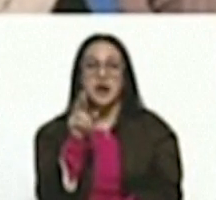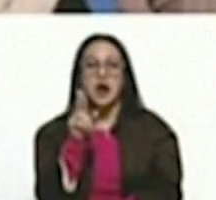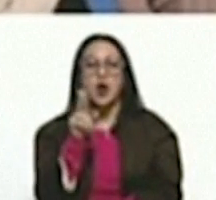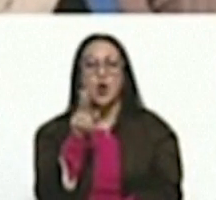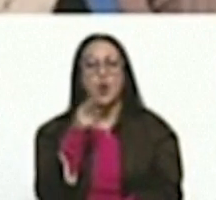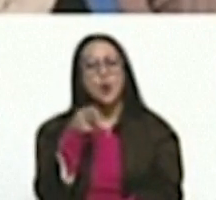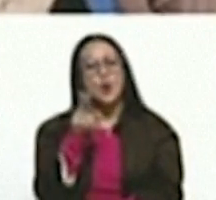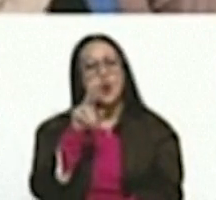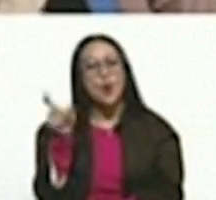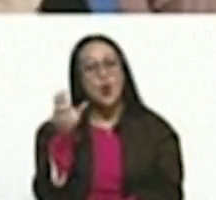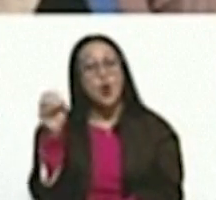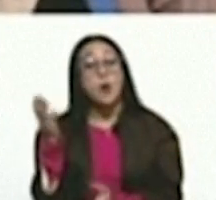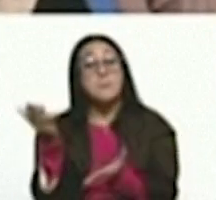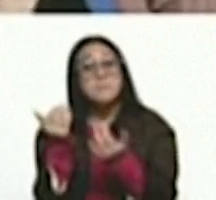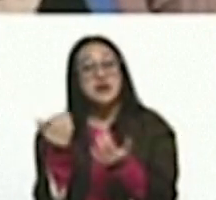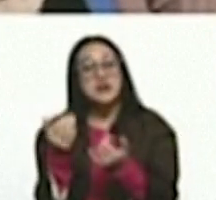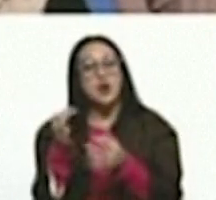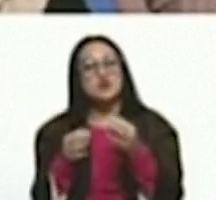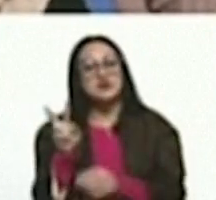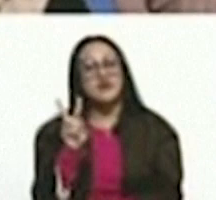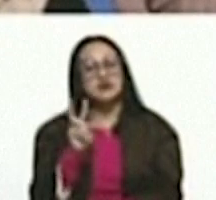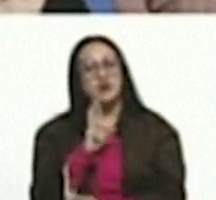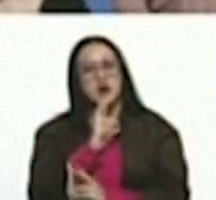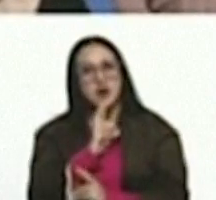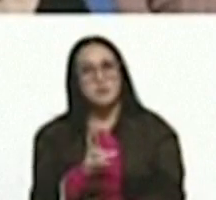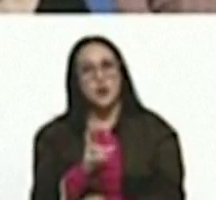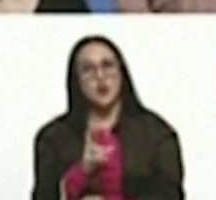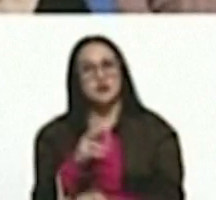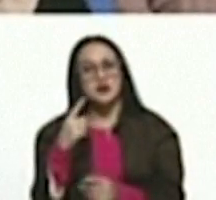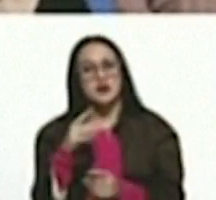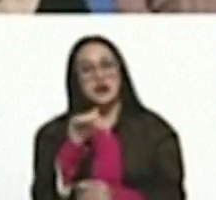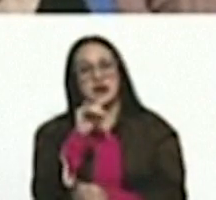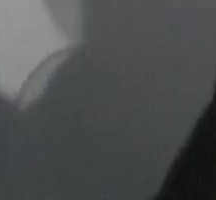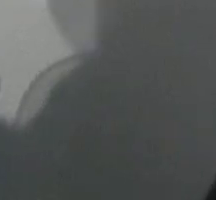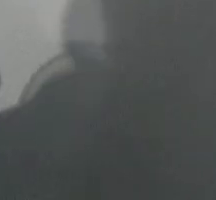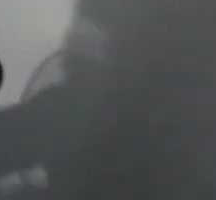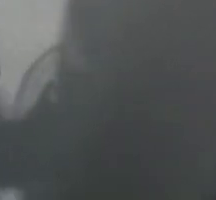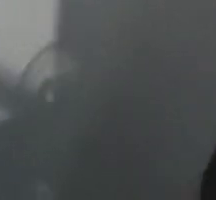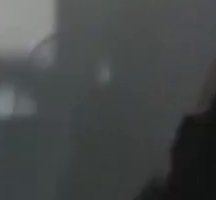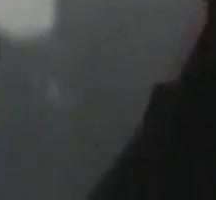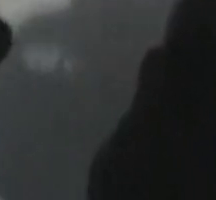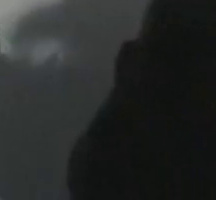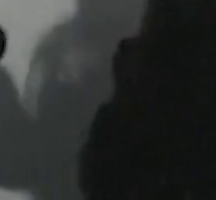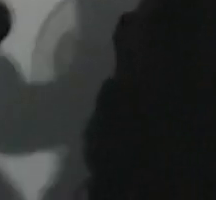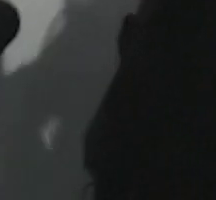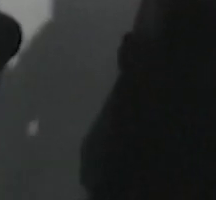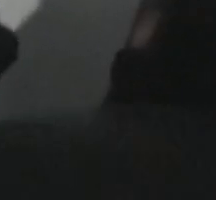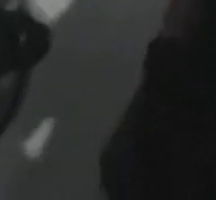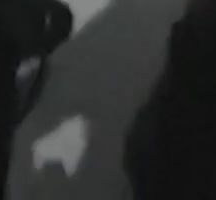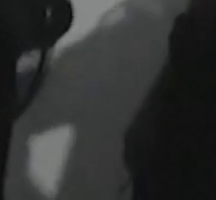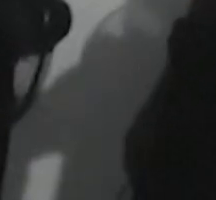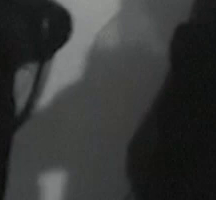requerido por la justicia venezolana para Que responda por varios crímenes según la justicia estadounidense